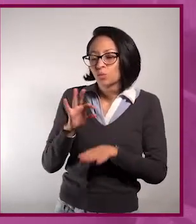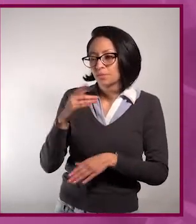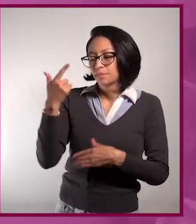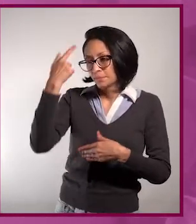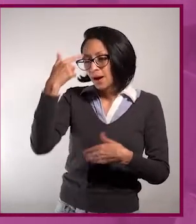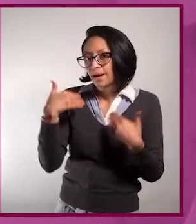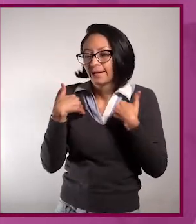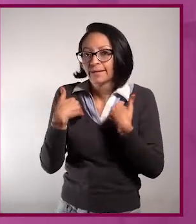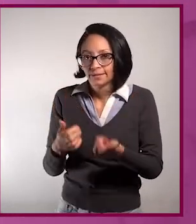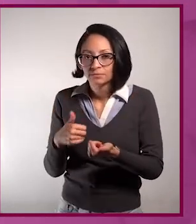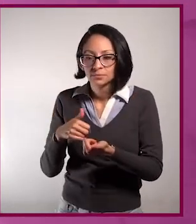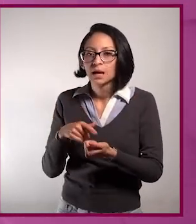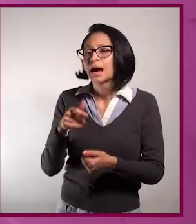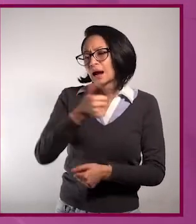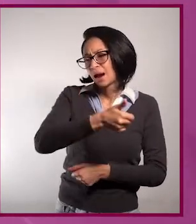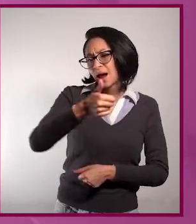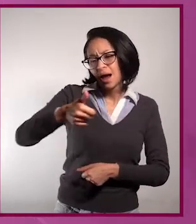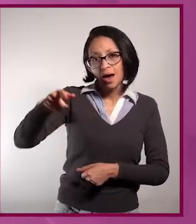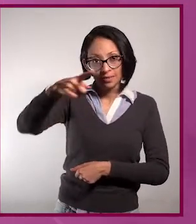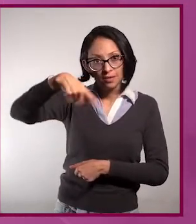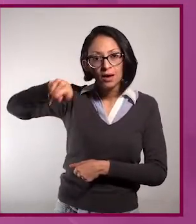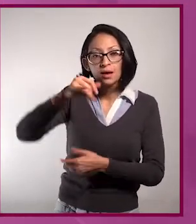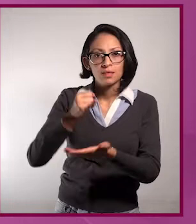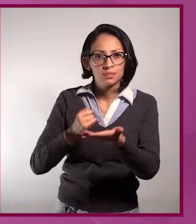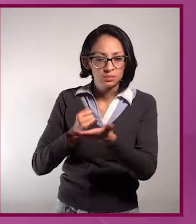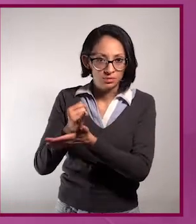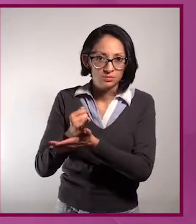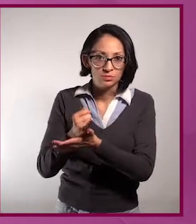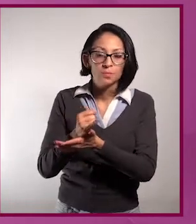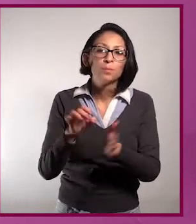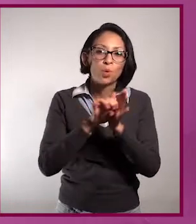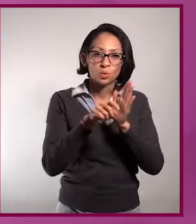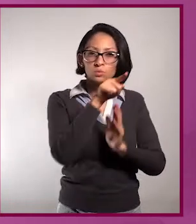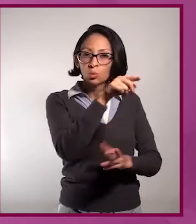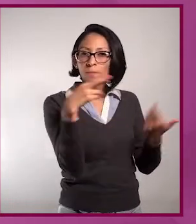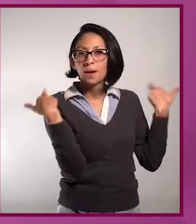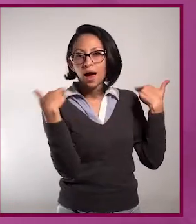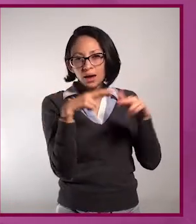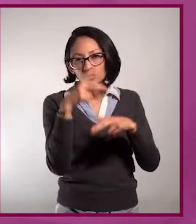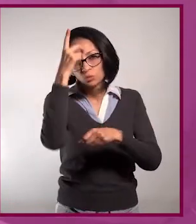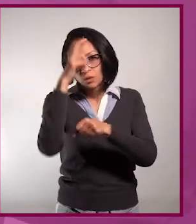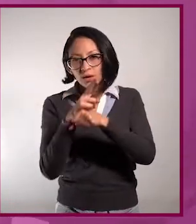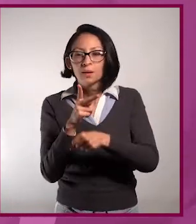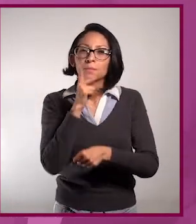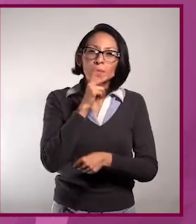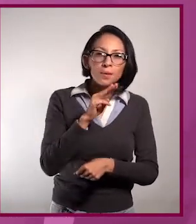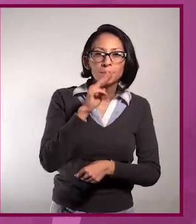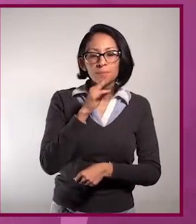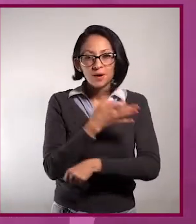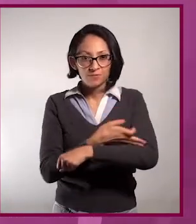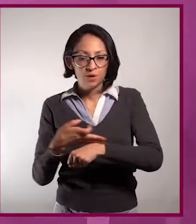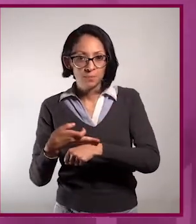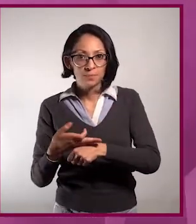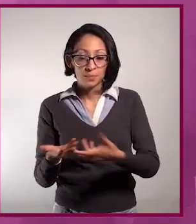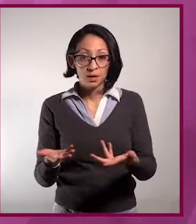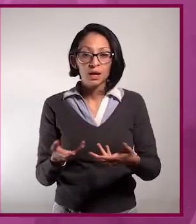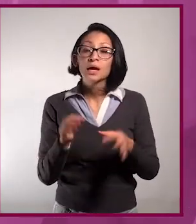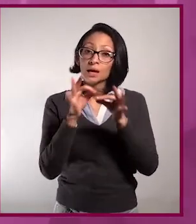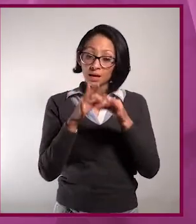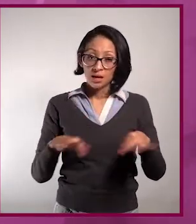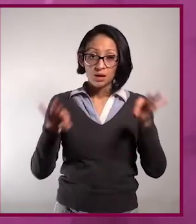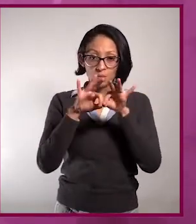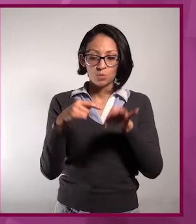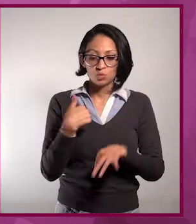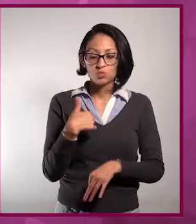Si ustedes son tomadores de decisión, autoridad educativa, directivos, maestros, madres y padres de familia, es importante